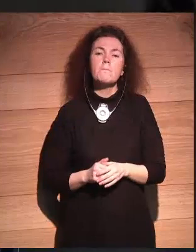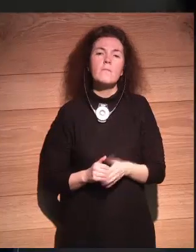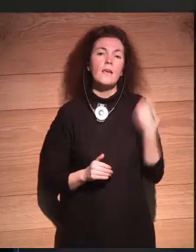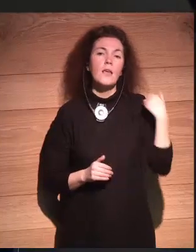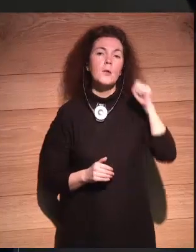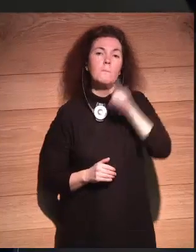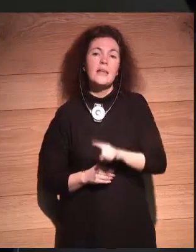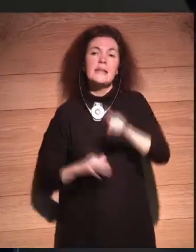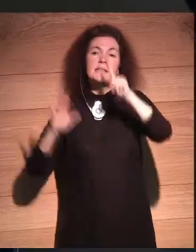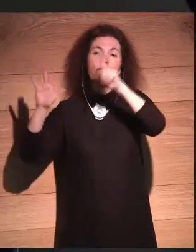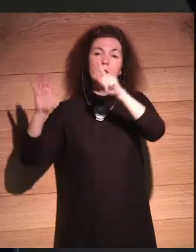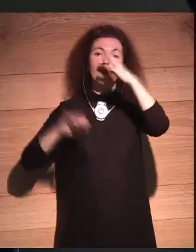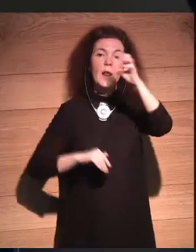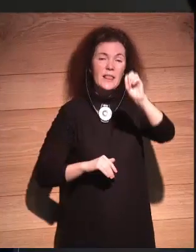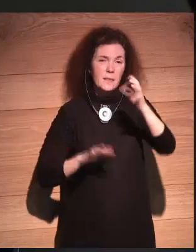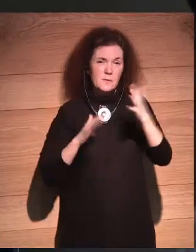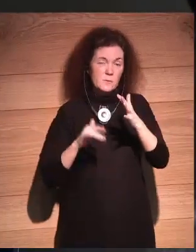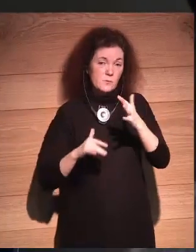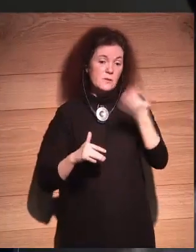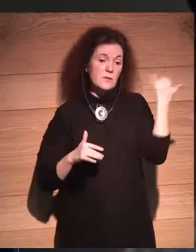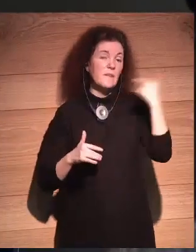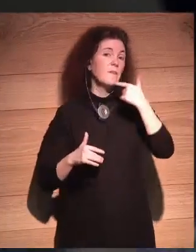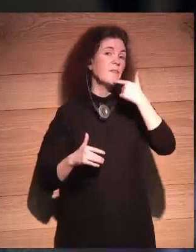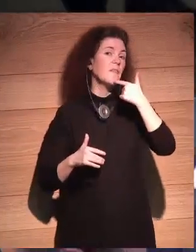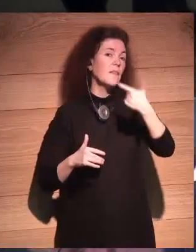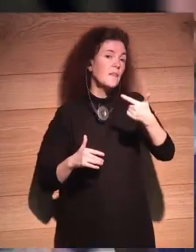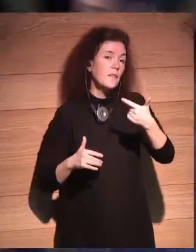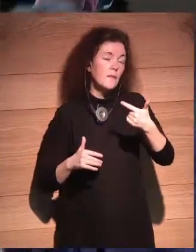en 1640, hacia 1640, dijo